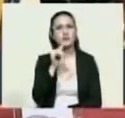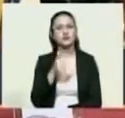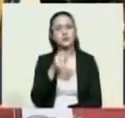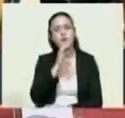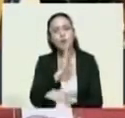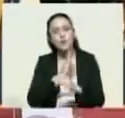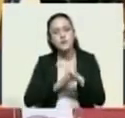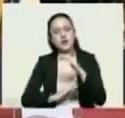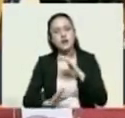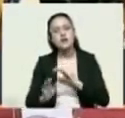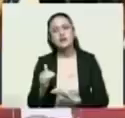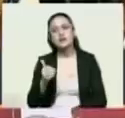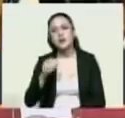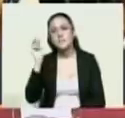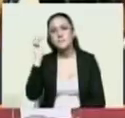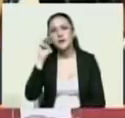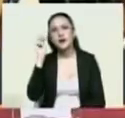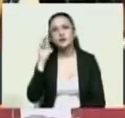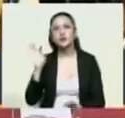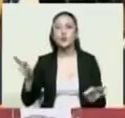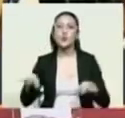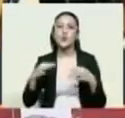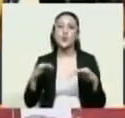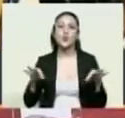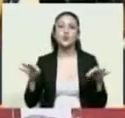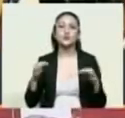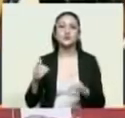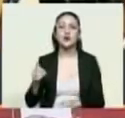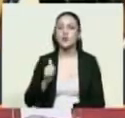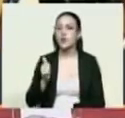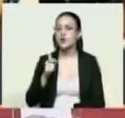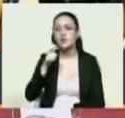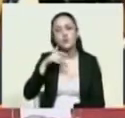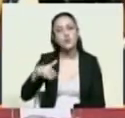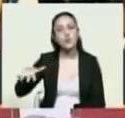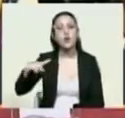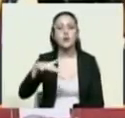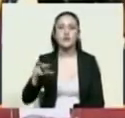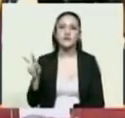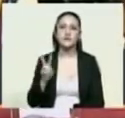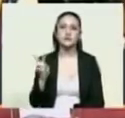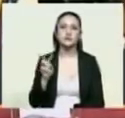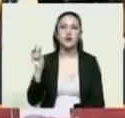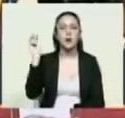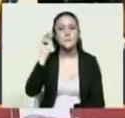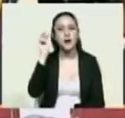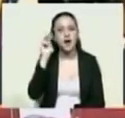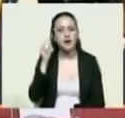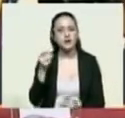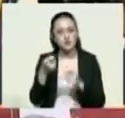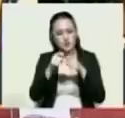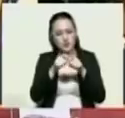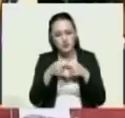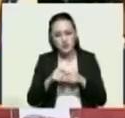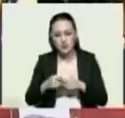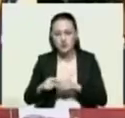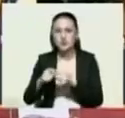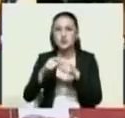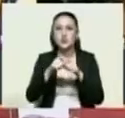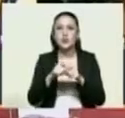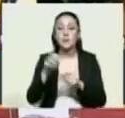humilde y sencillo de los maestros de música de cualquiera de los pueblos de Venezuela, de los maestros orfebres, de los maestros de